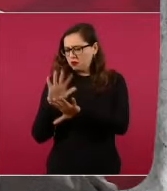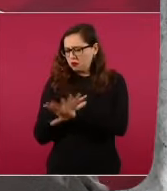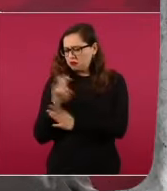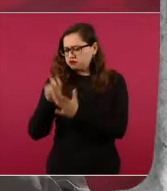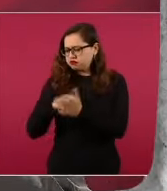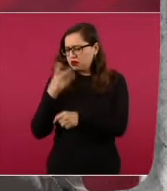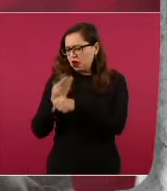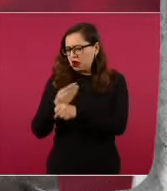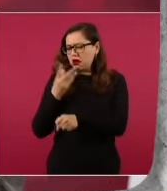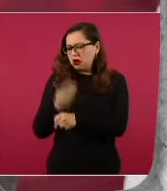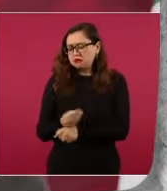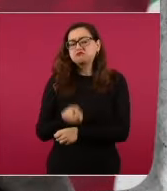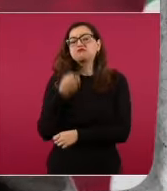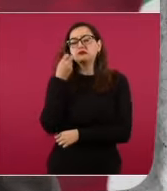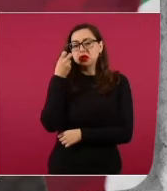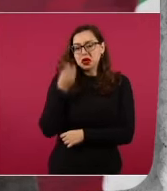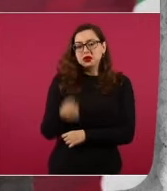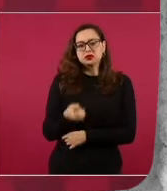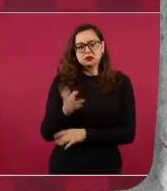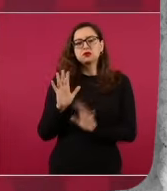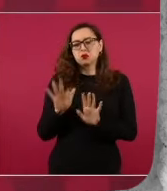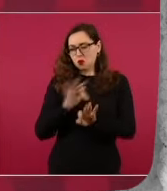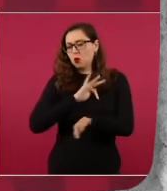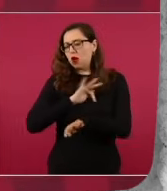Entonces, si rechazan,